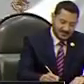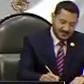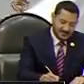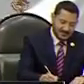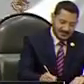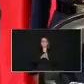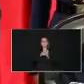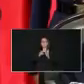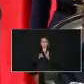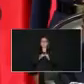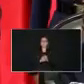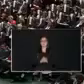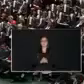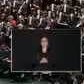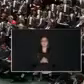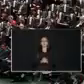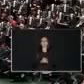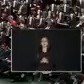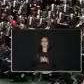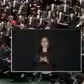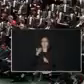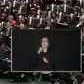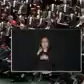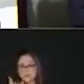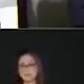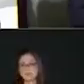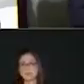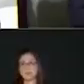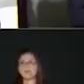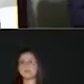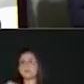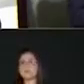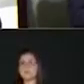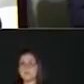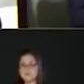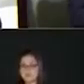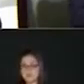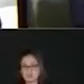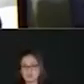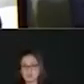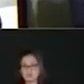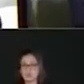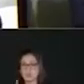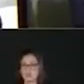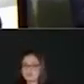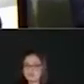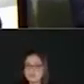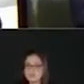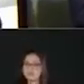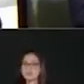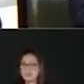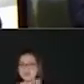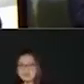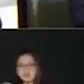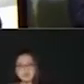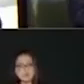calamidad. La reforma energética que nos dijeron vendría a